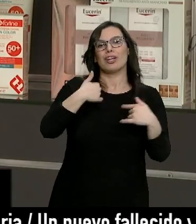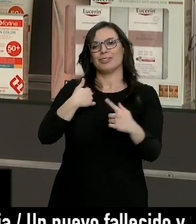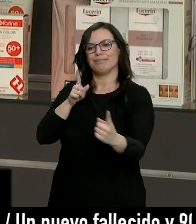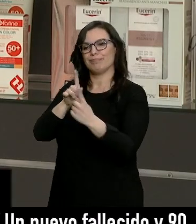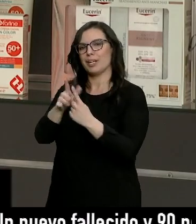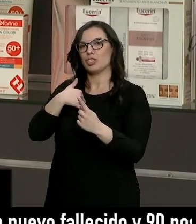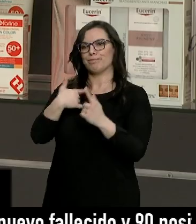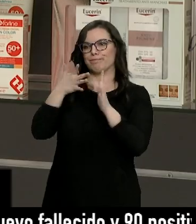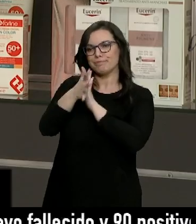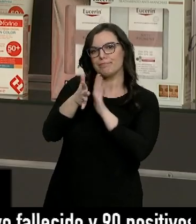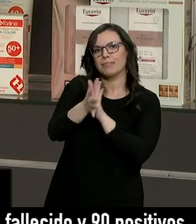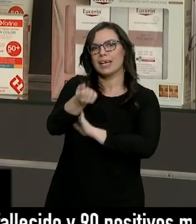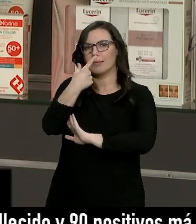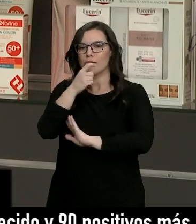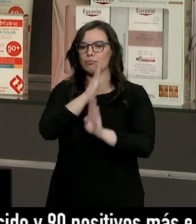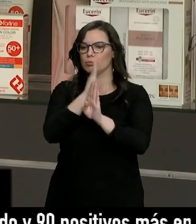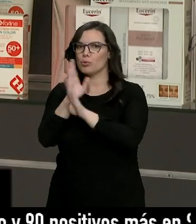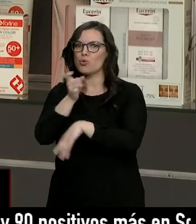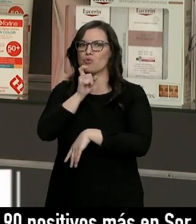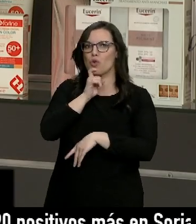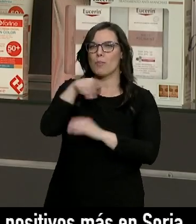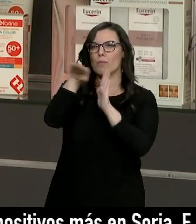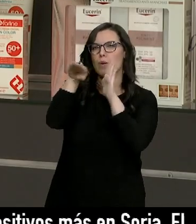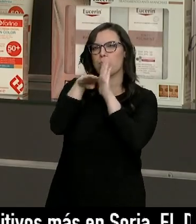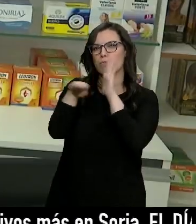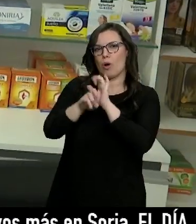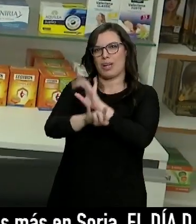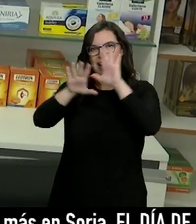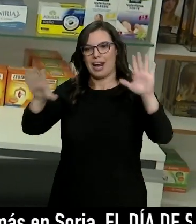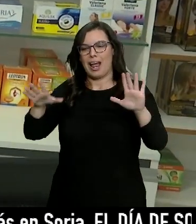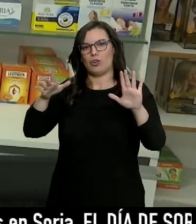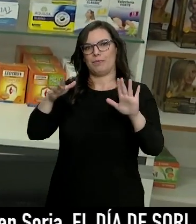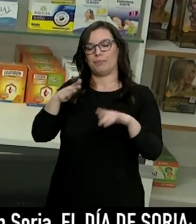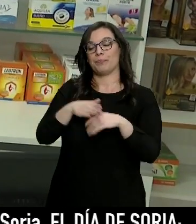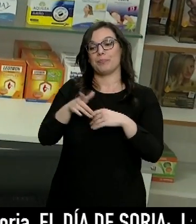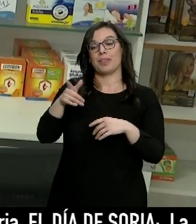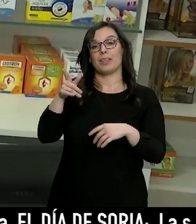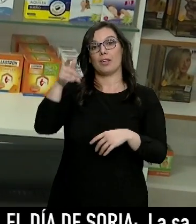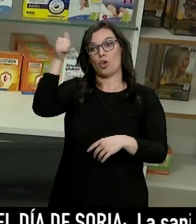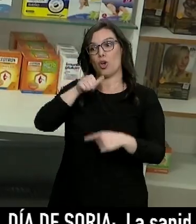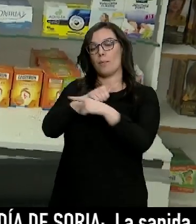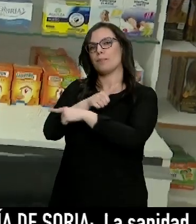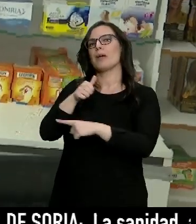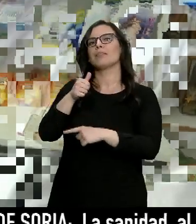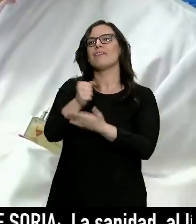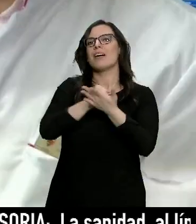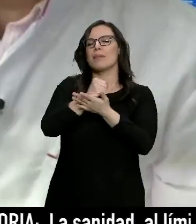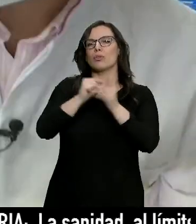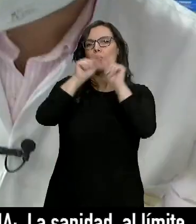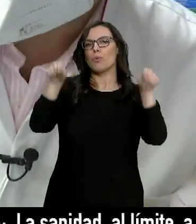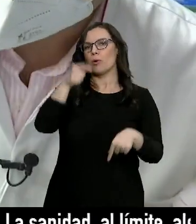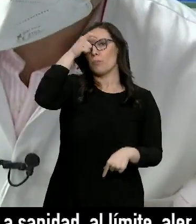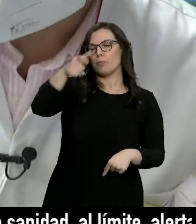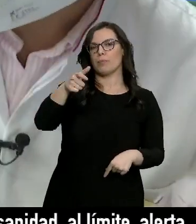tratamientos con más incidencia, recalcamos las pautas, las dosis. José Manuel es el farmacéutico de Aldea Mayor, en